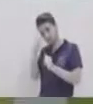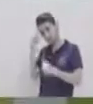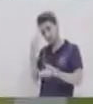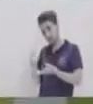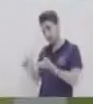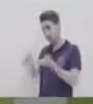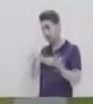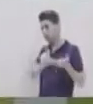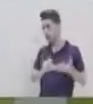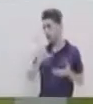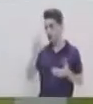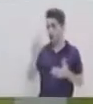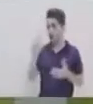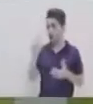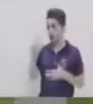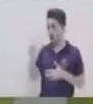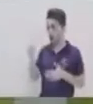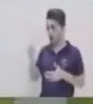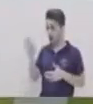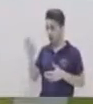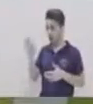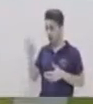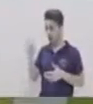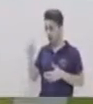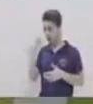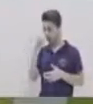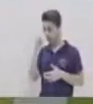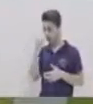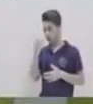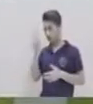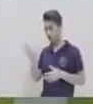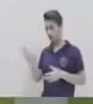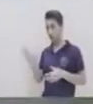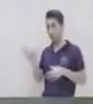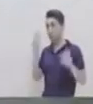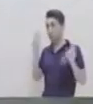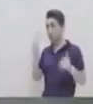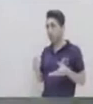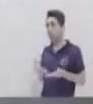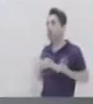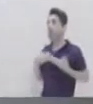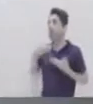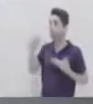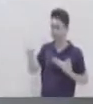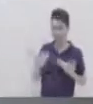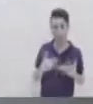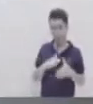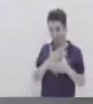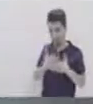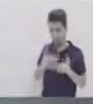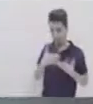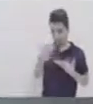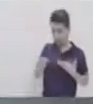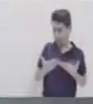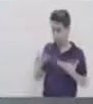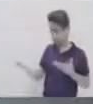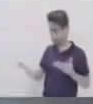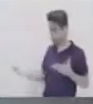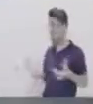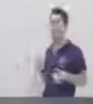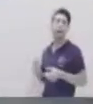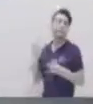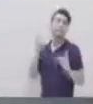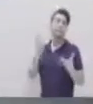trabajo colaborativo y delegar. También nosotros tenemos que aprender a delegar. A veces nos enfocamos en